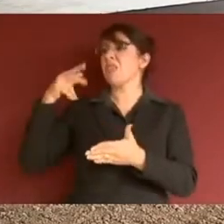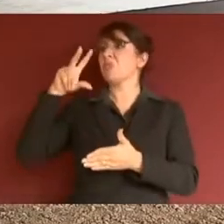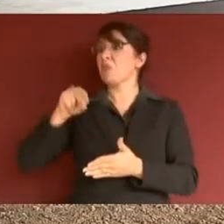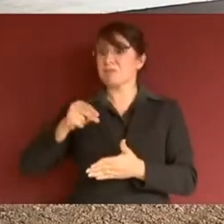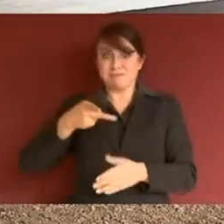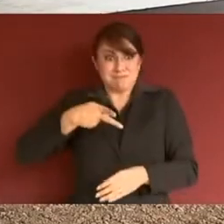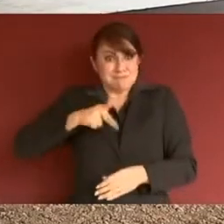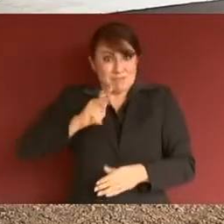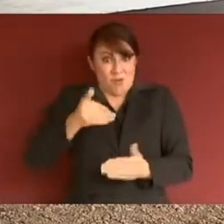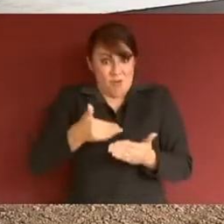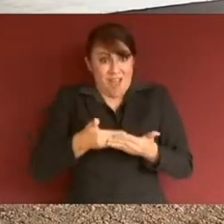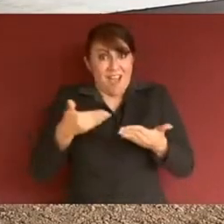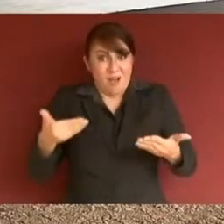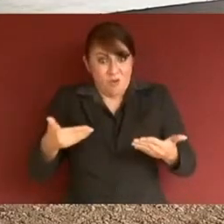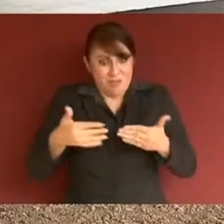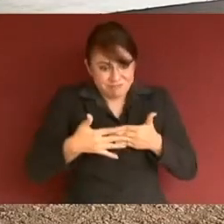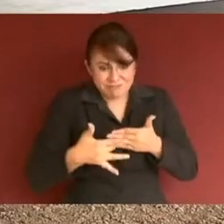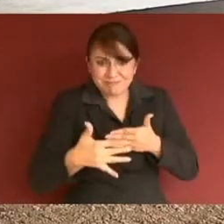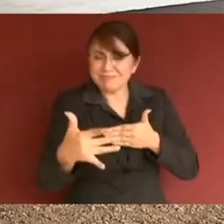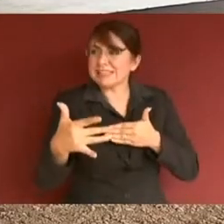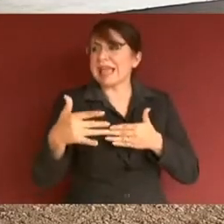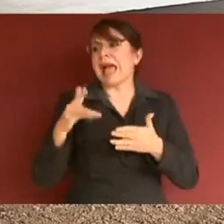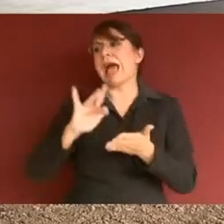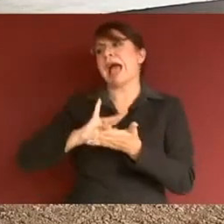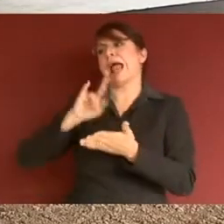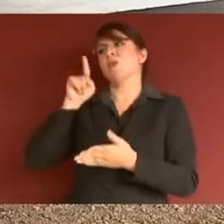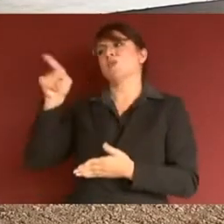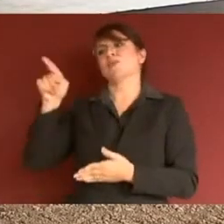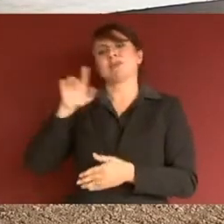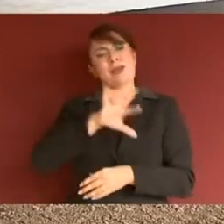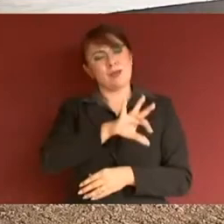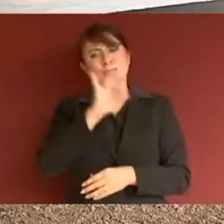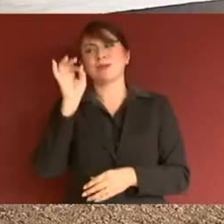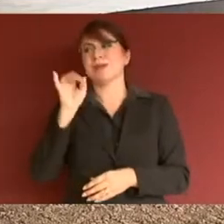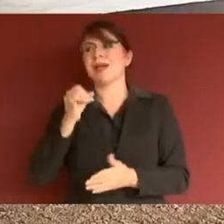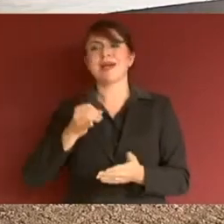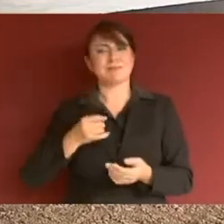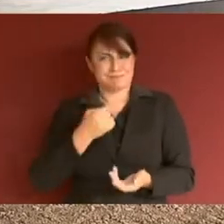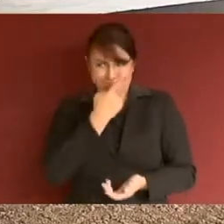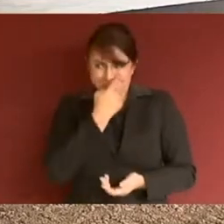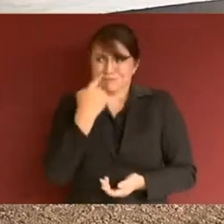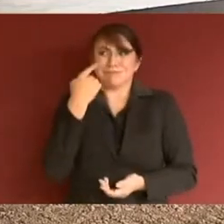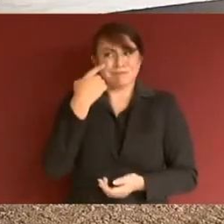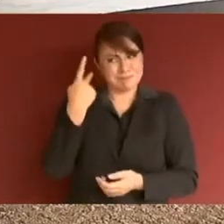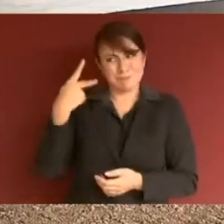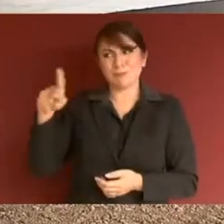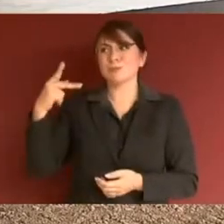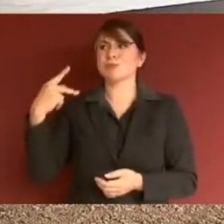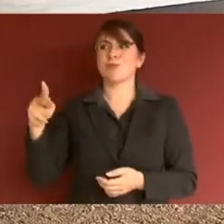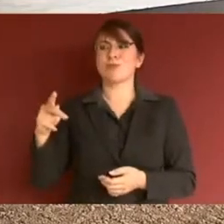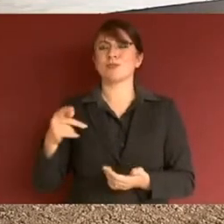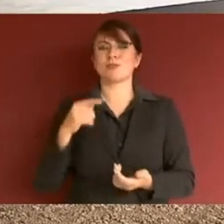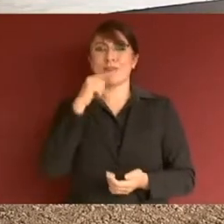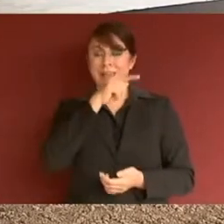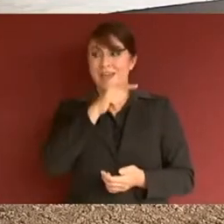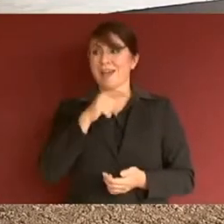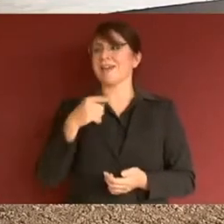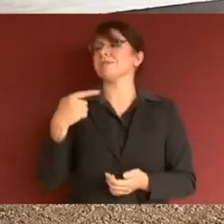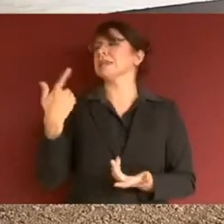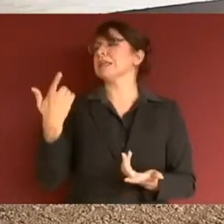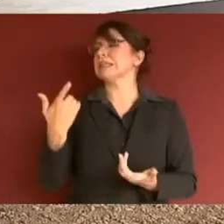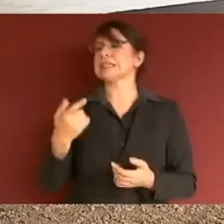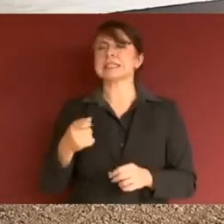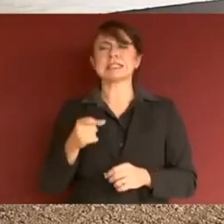gracias, repito, a su atinada decisión de poner a la Secretaría de la Defensa